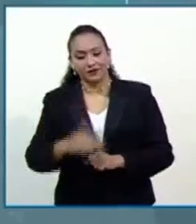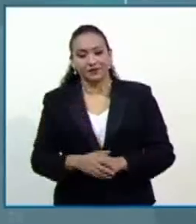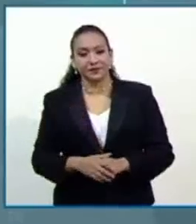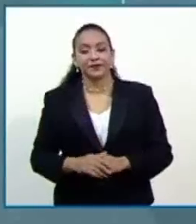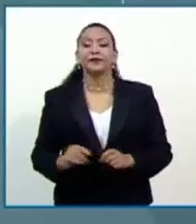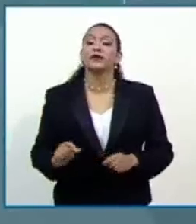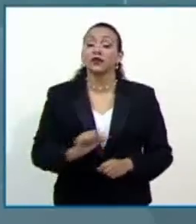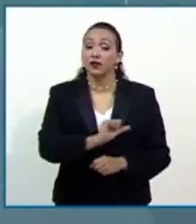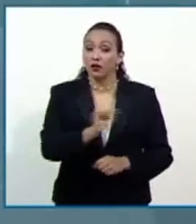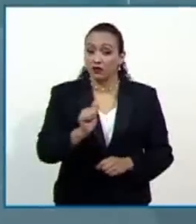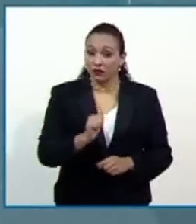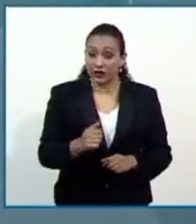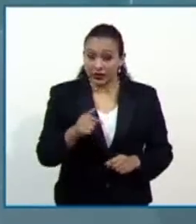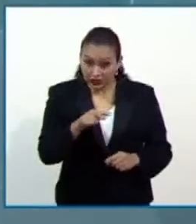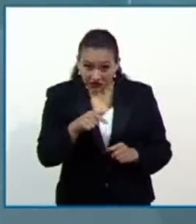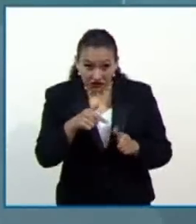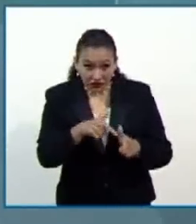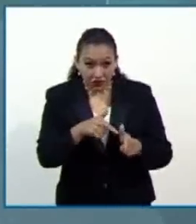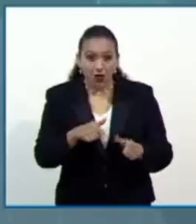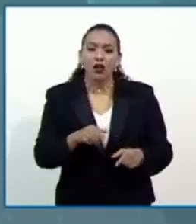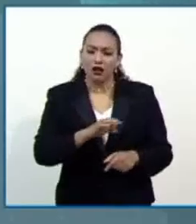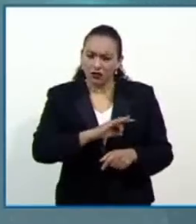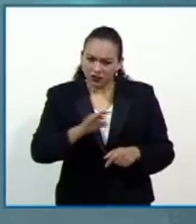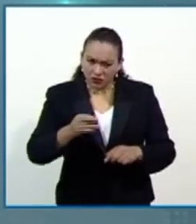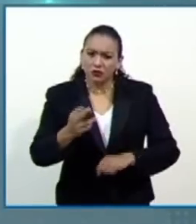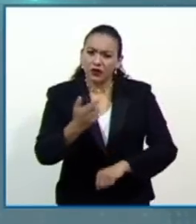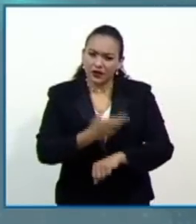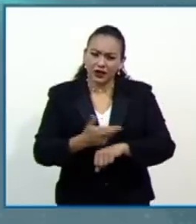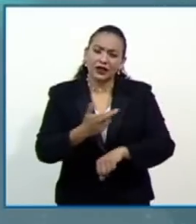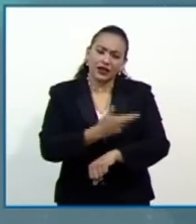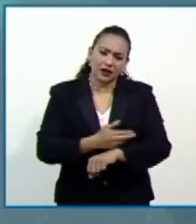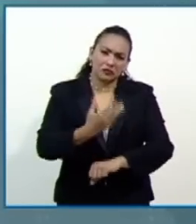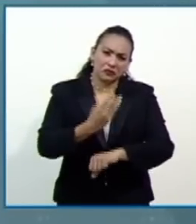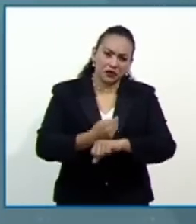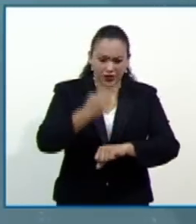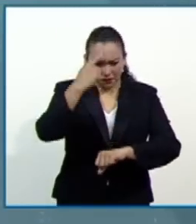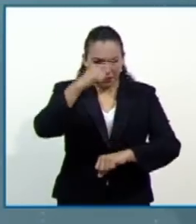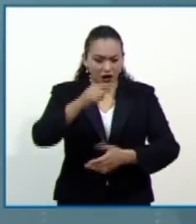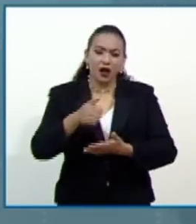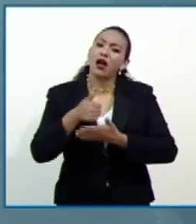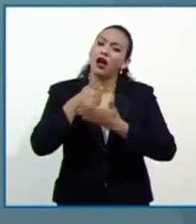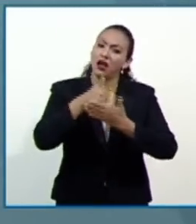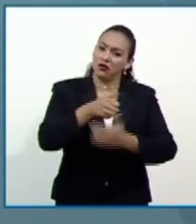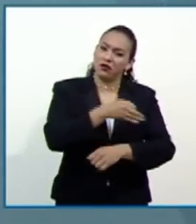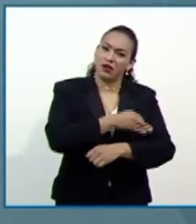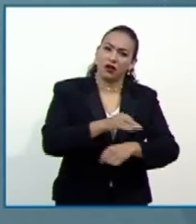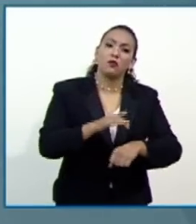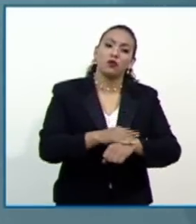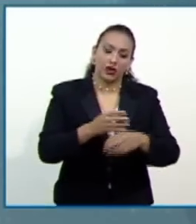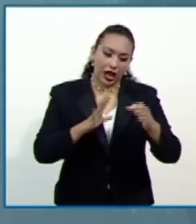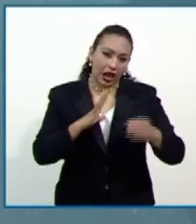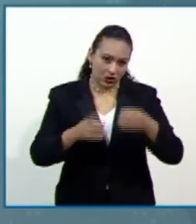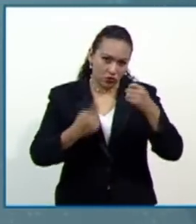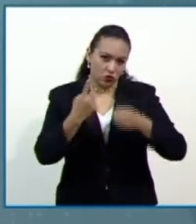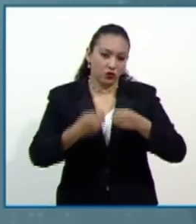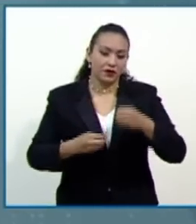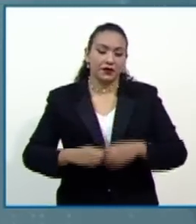de prosperar, podría dar lugar a la reposición del procedimiento para subsanar la afectación resentida en el juicio.